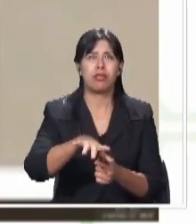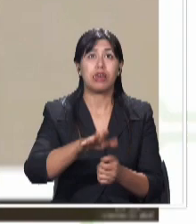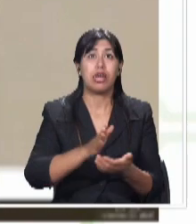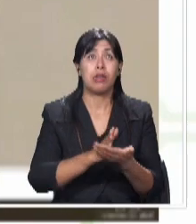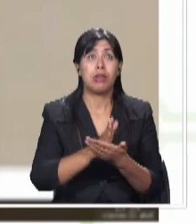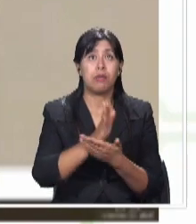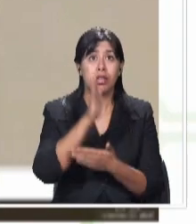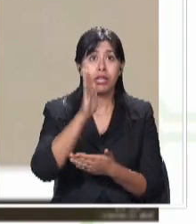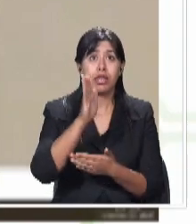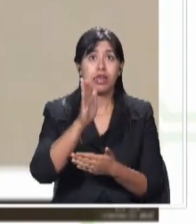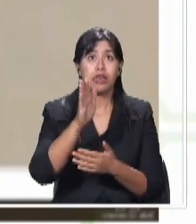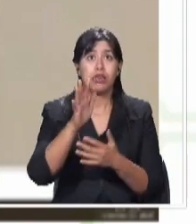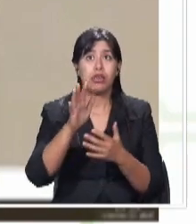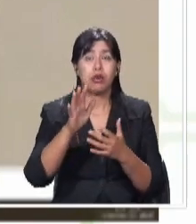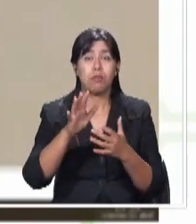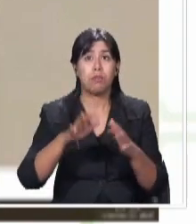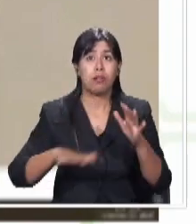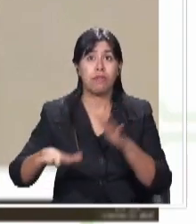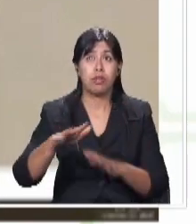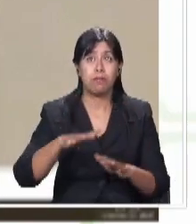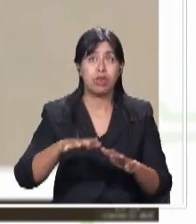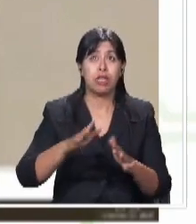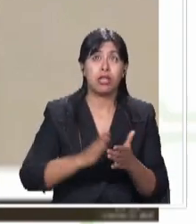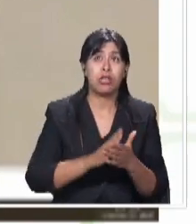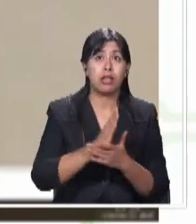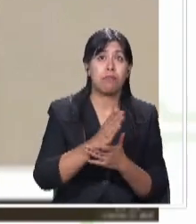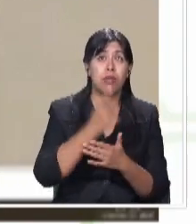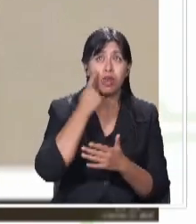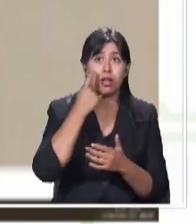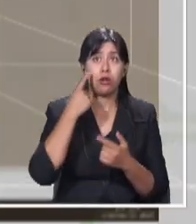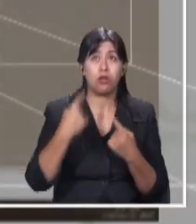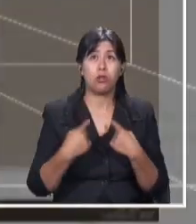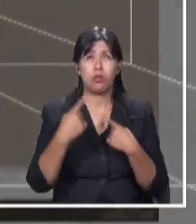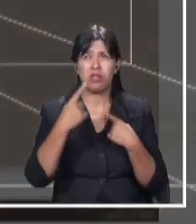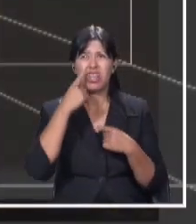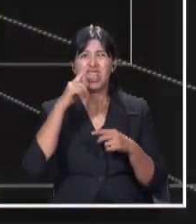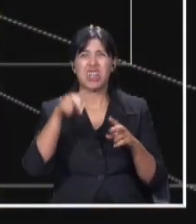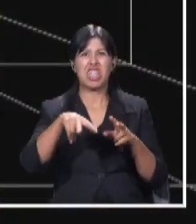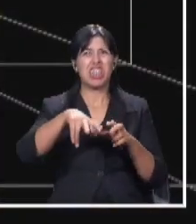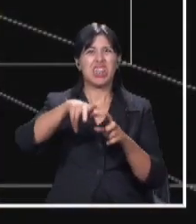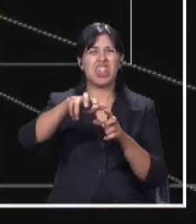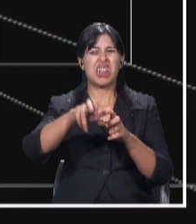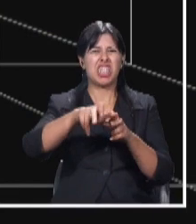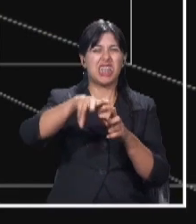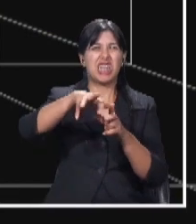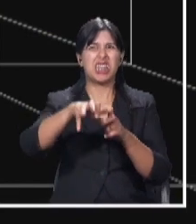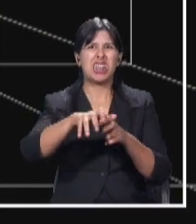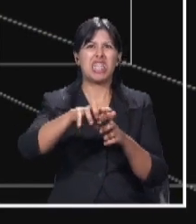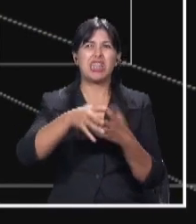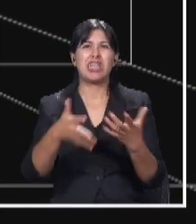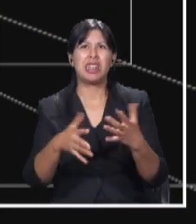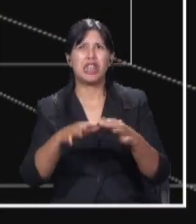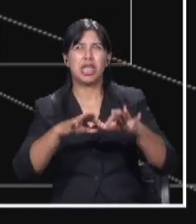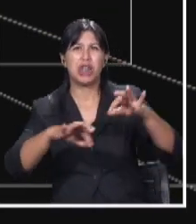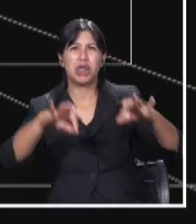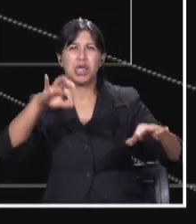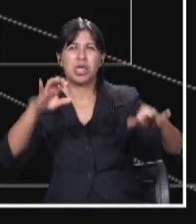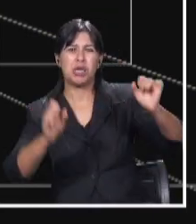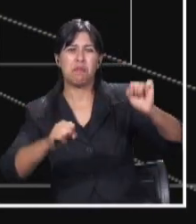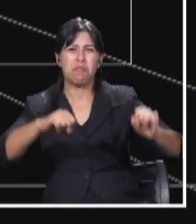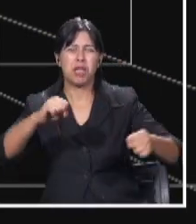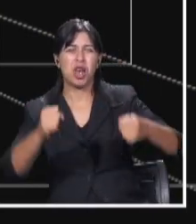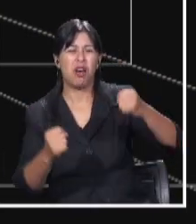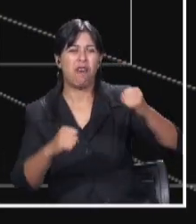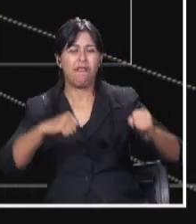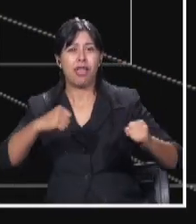inicio, cuando el robot parte y empieza a explorarse él mismo, se ve algo así. ¿Ya? Él empieza a mover cada uno sus motores y